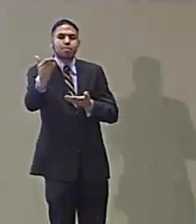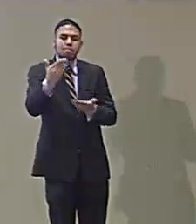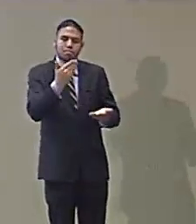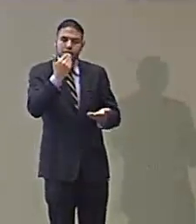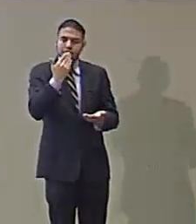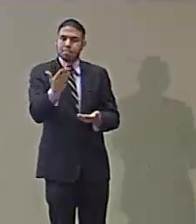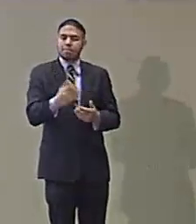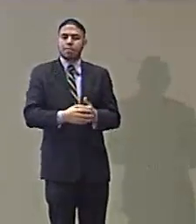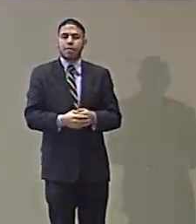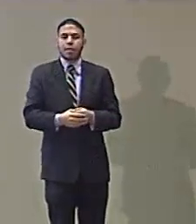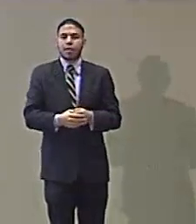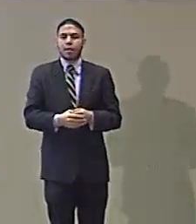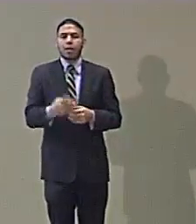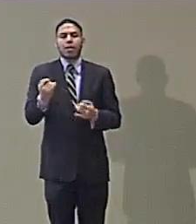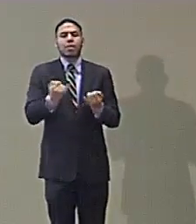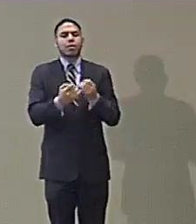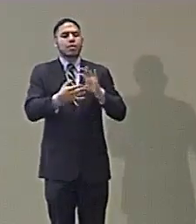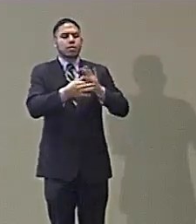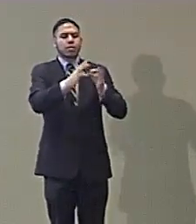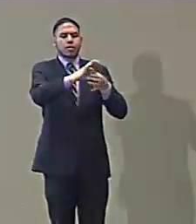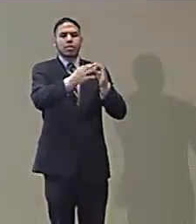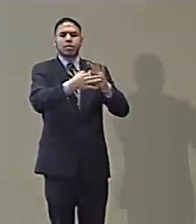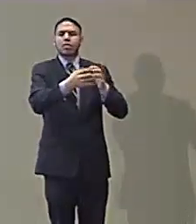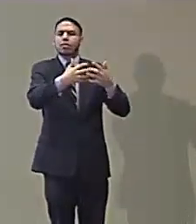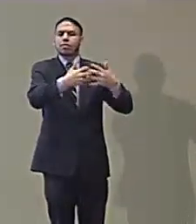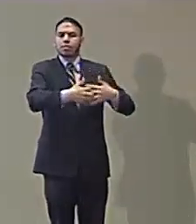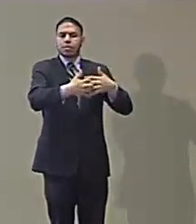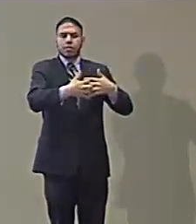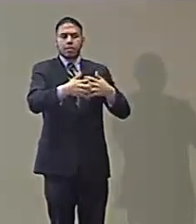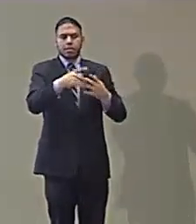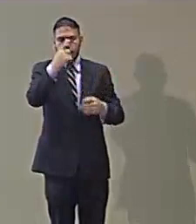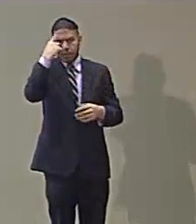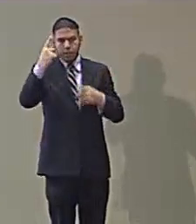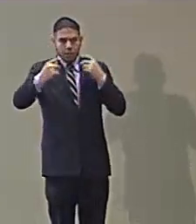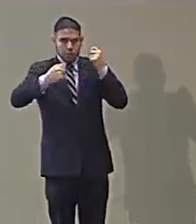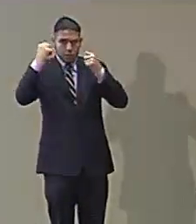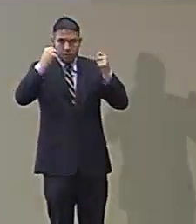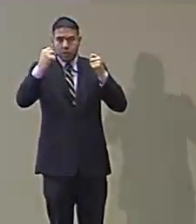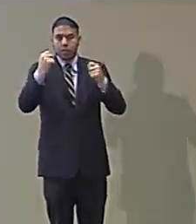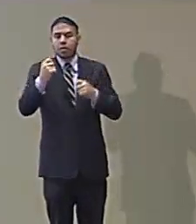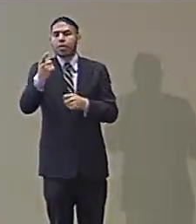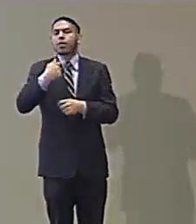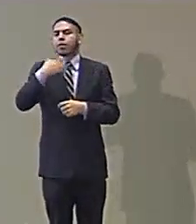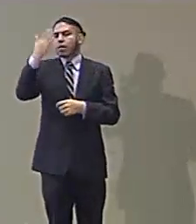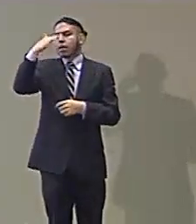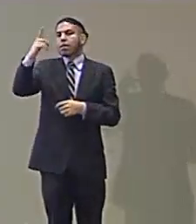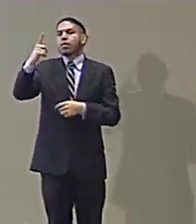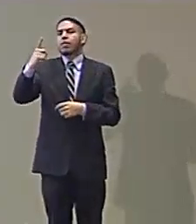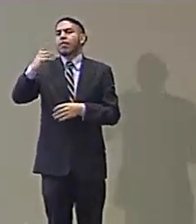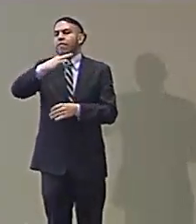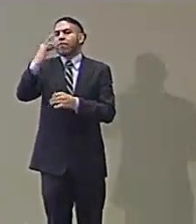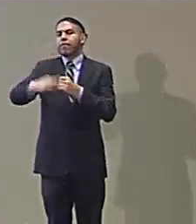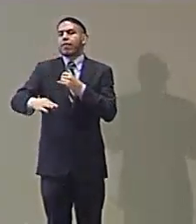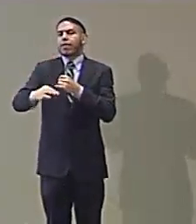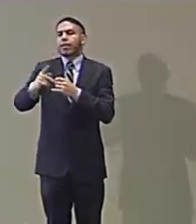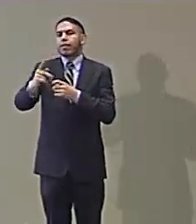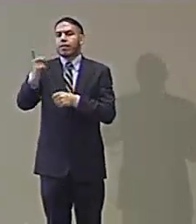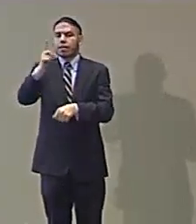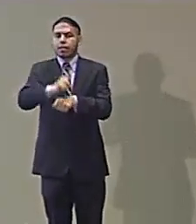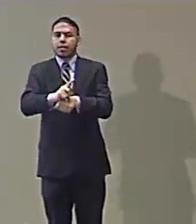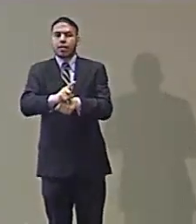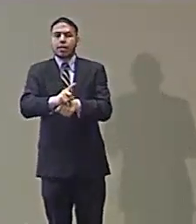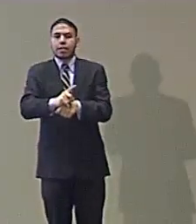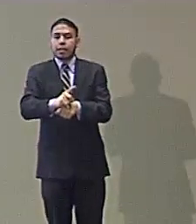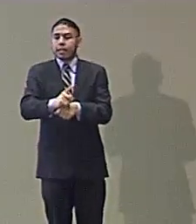hablamos también de las cadenas productivas para el turismo y ya sabemos que al final del día si queremos que los beneficios del turismo